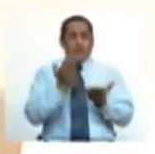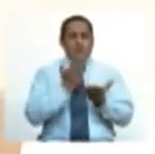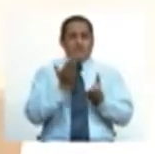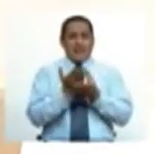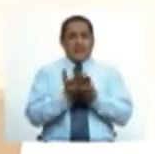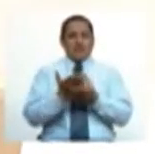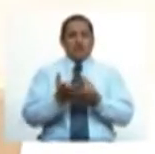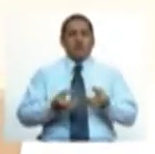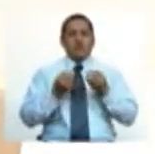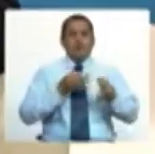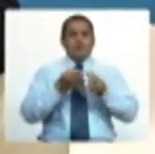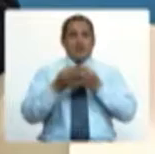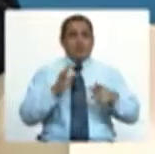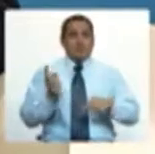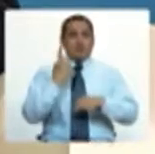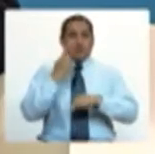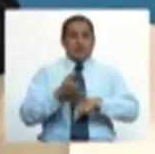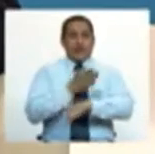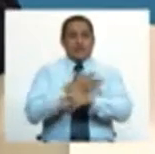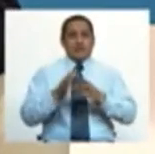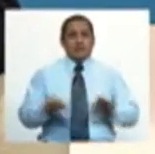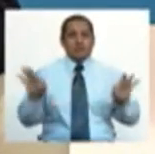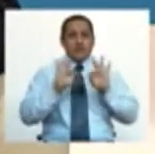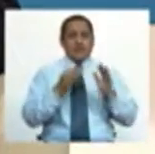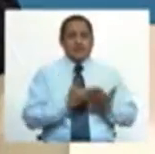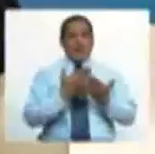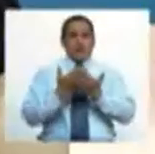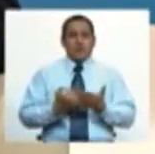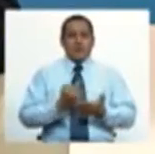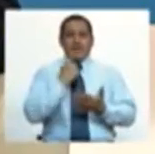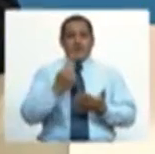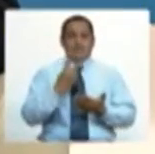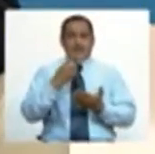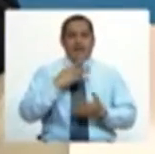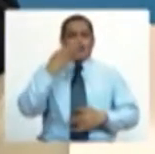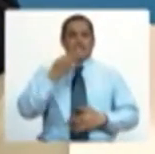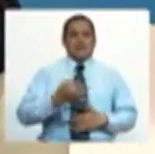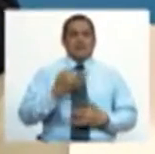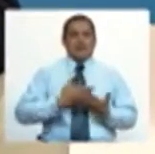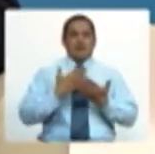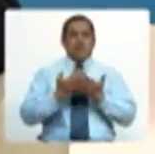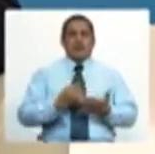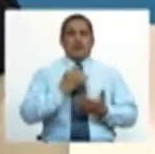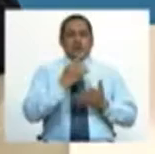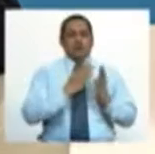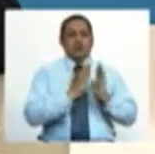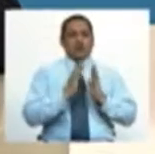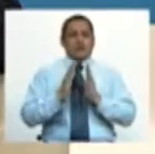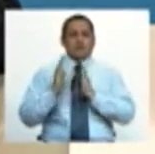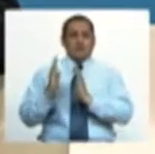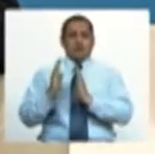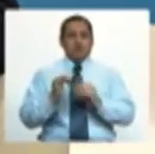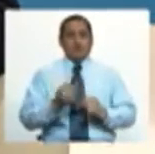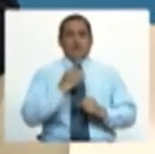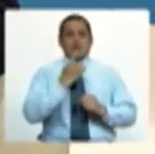papeleo, ¿no? Hay que tener en cuenta que un principio fundamental de la actuación probatoria es la oralidad. La prueba es un procedimiento,